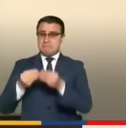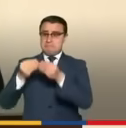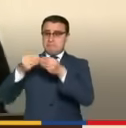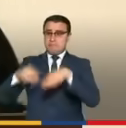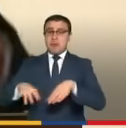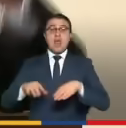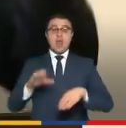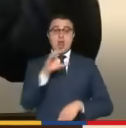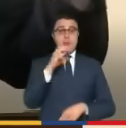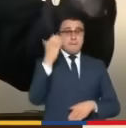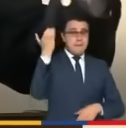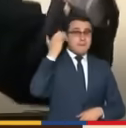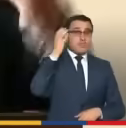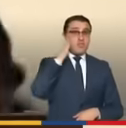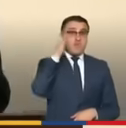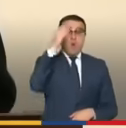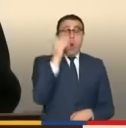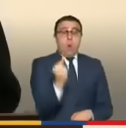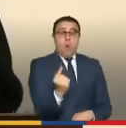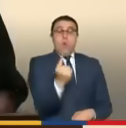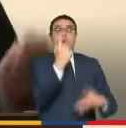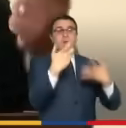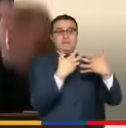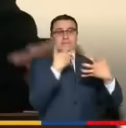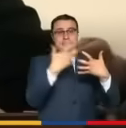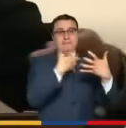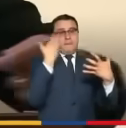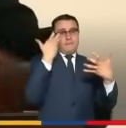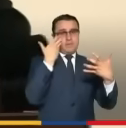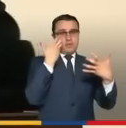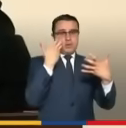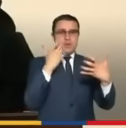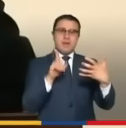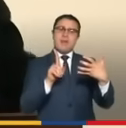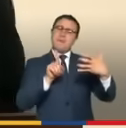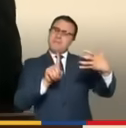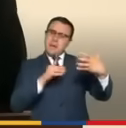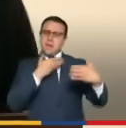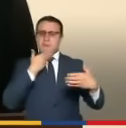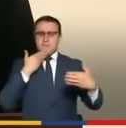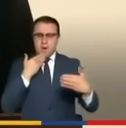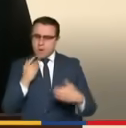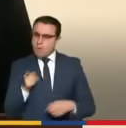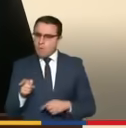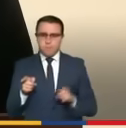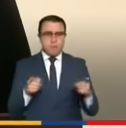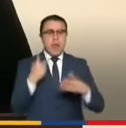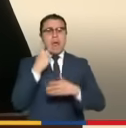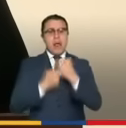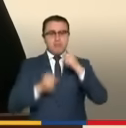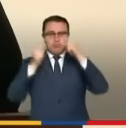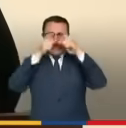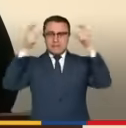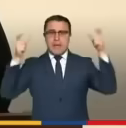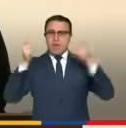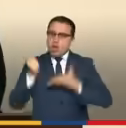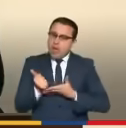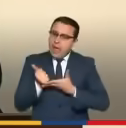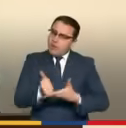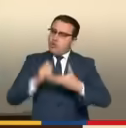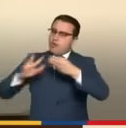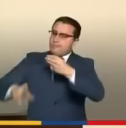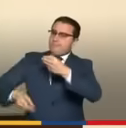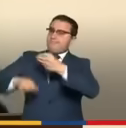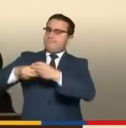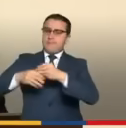sistema pensional hacia adelante. Pero es mejor complementarlos a través de los niveles